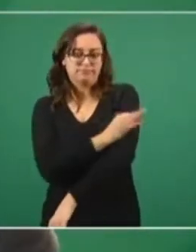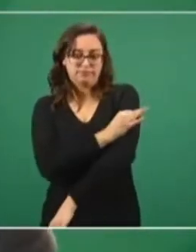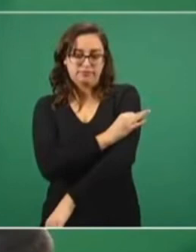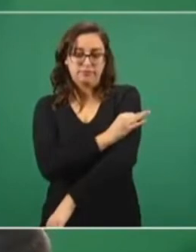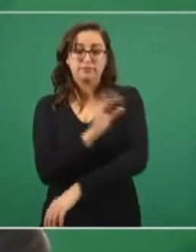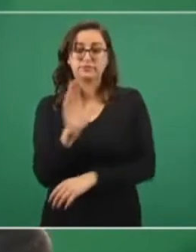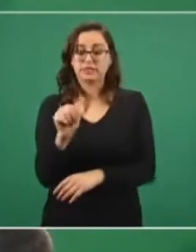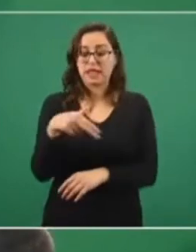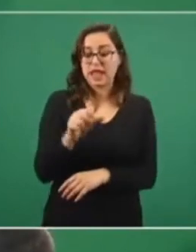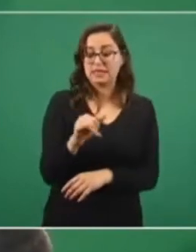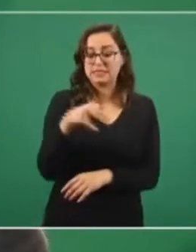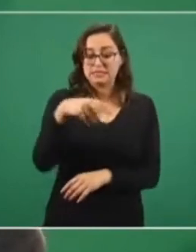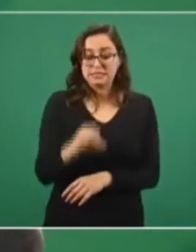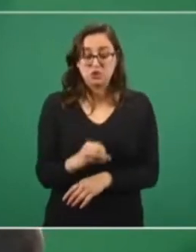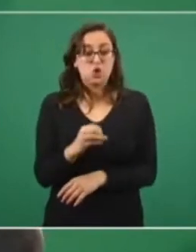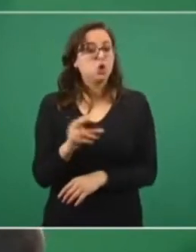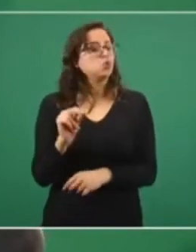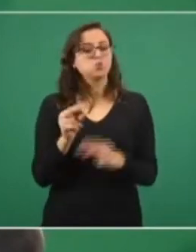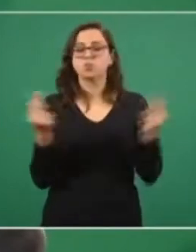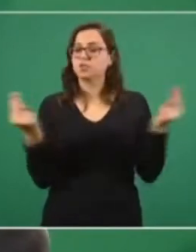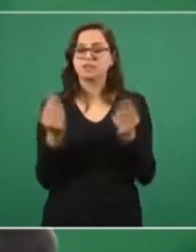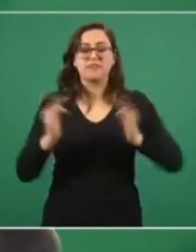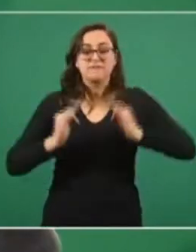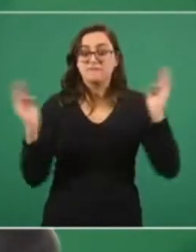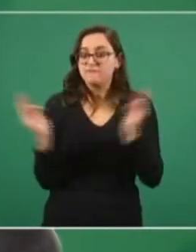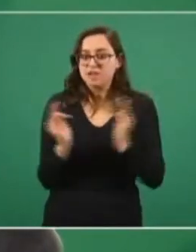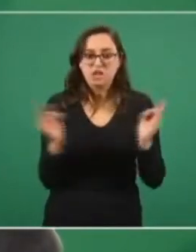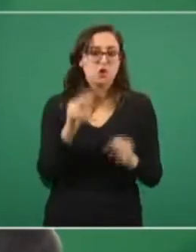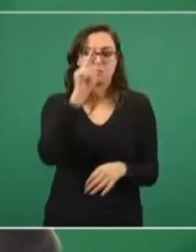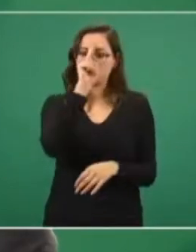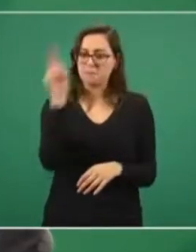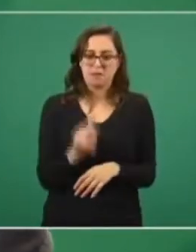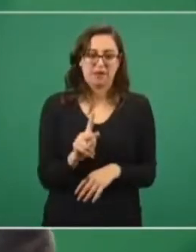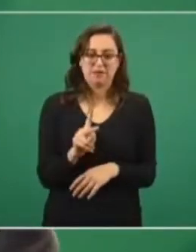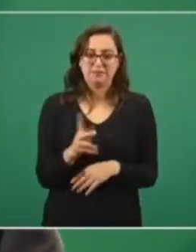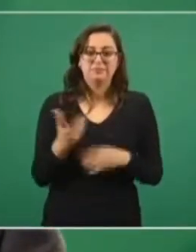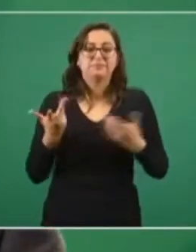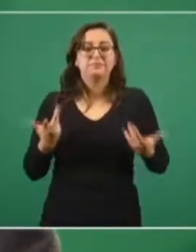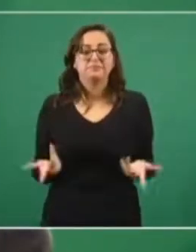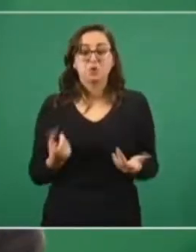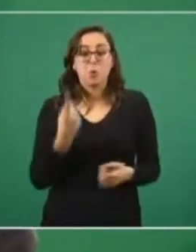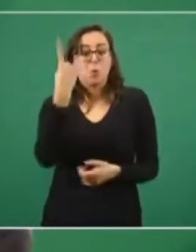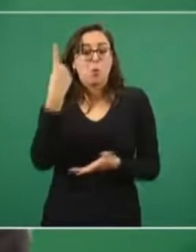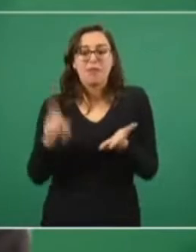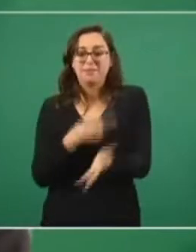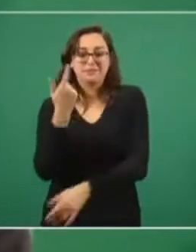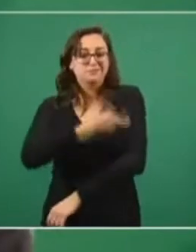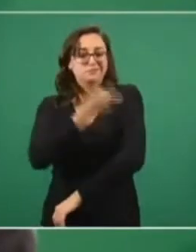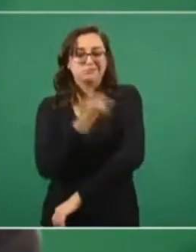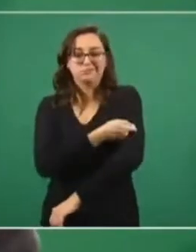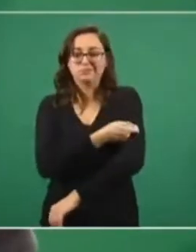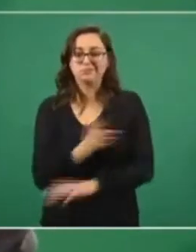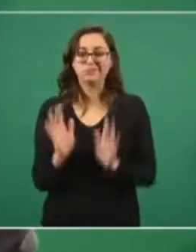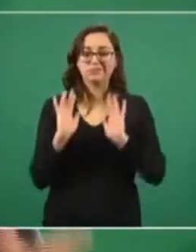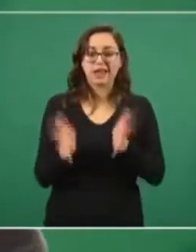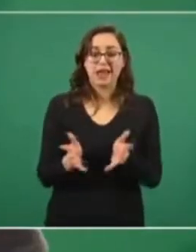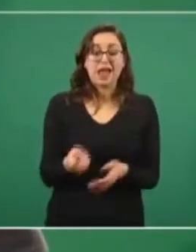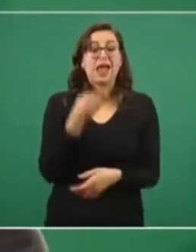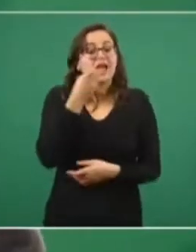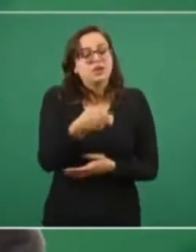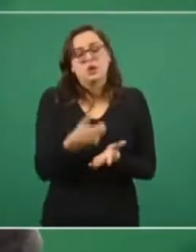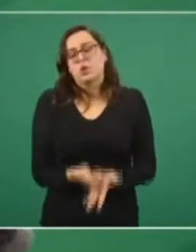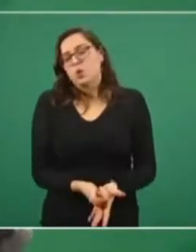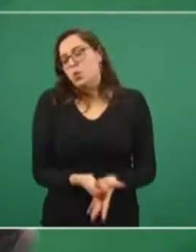vacuna de CanSino no requiere ultracongelación y su régimen es de una sola dosis. Y esto nos